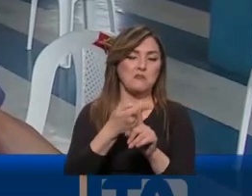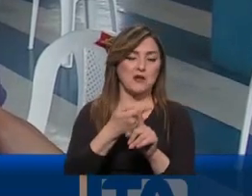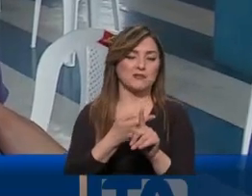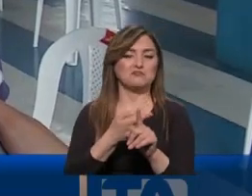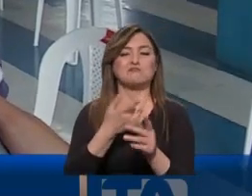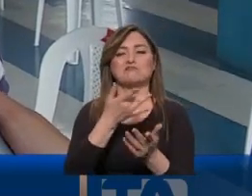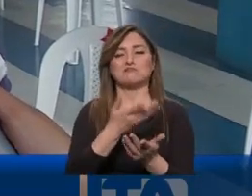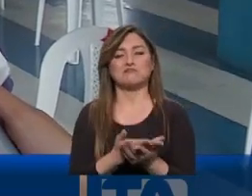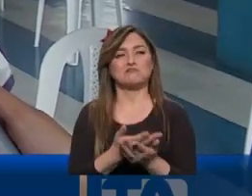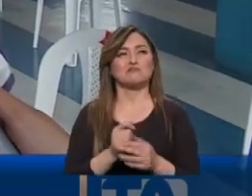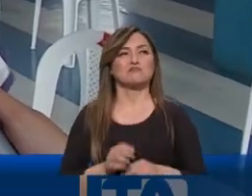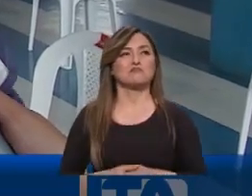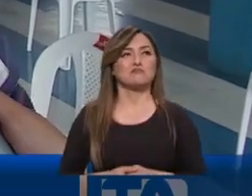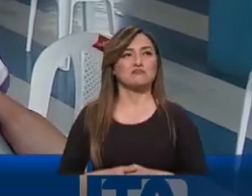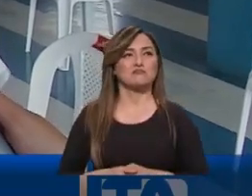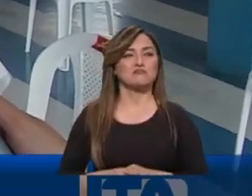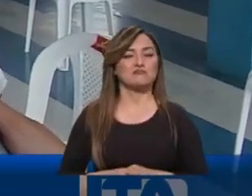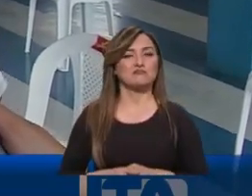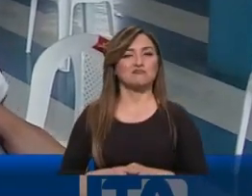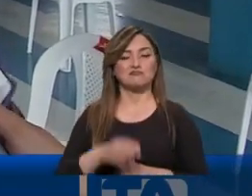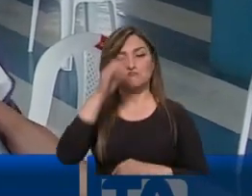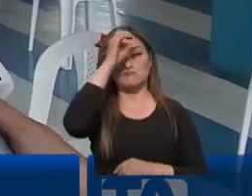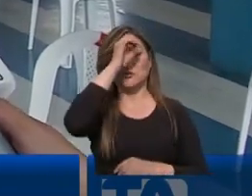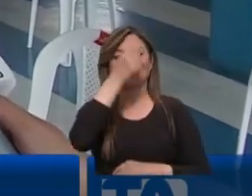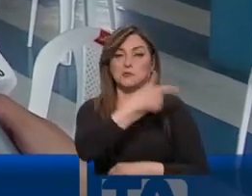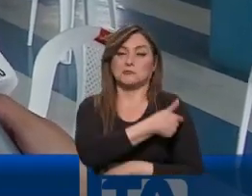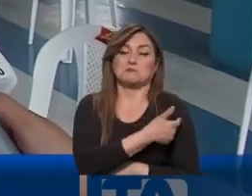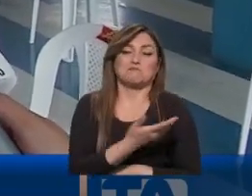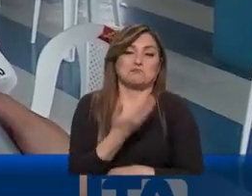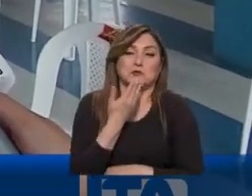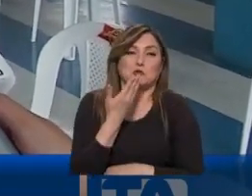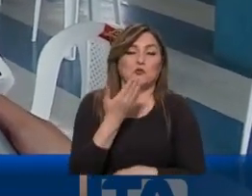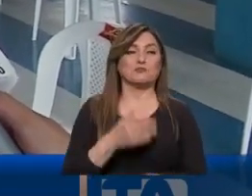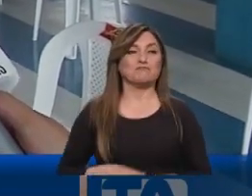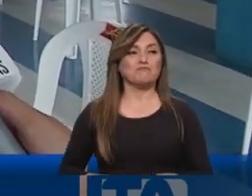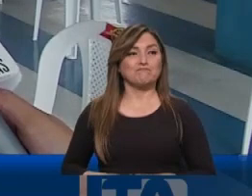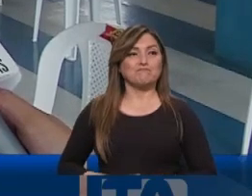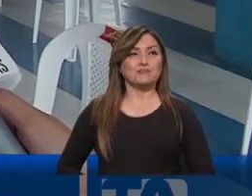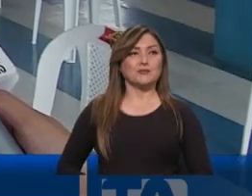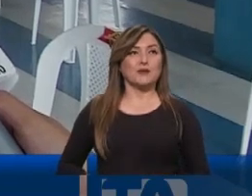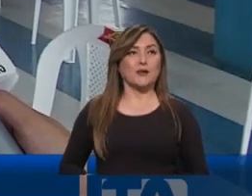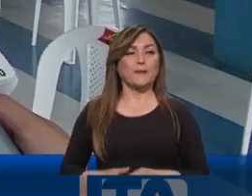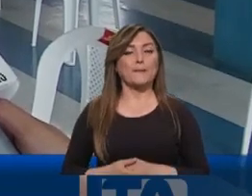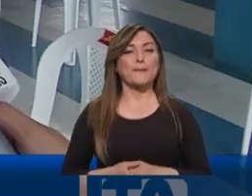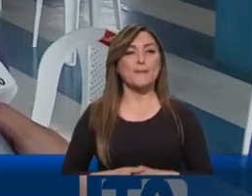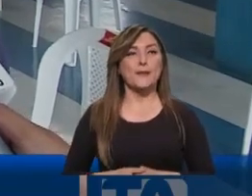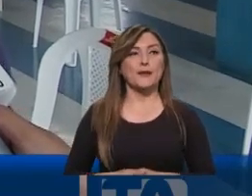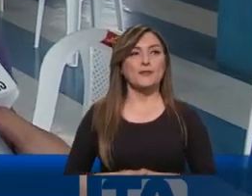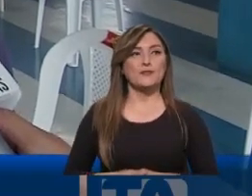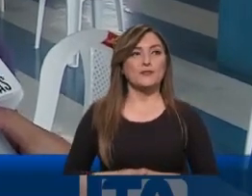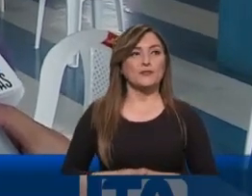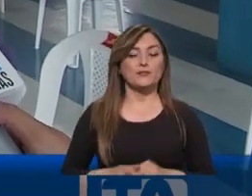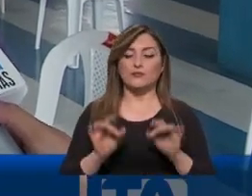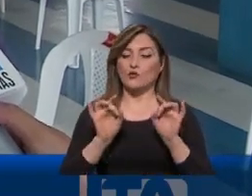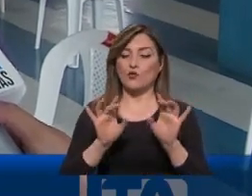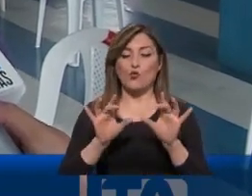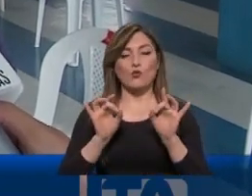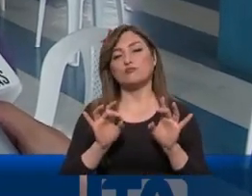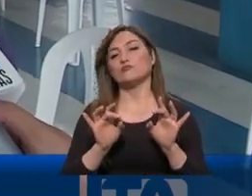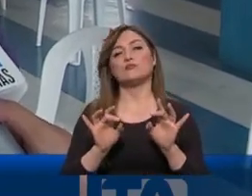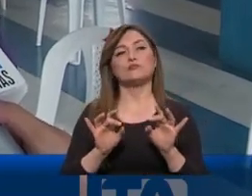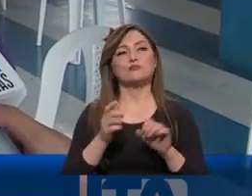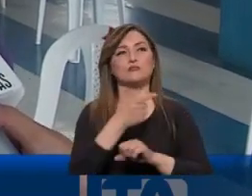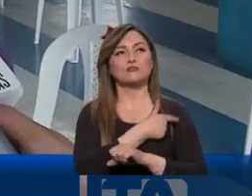haber llegado acá y bueno, no sabía nada, o sea, no sabía cómo era todo esto. Hoy, bueno, afortunadamente con esta